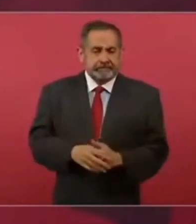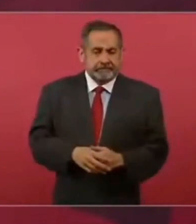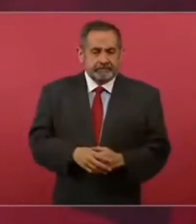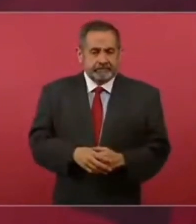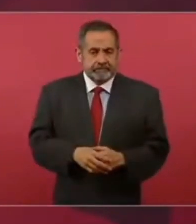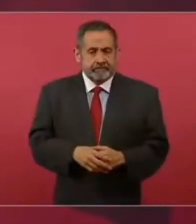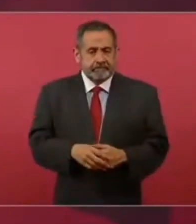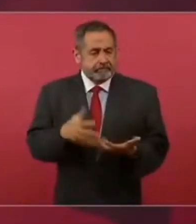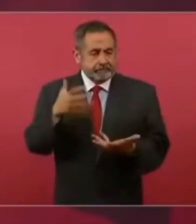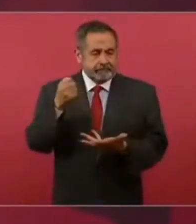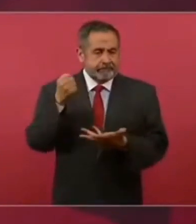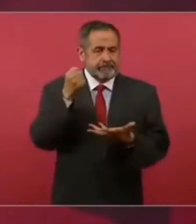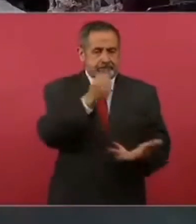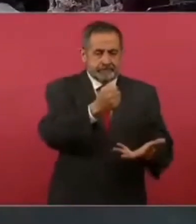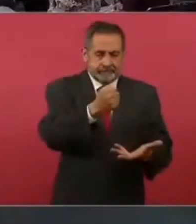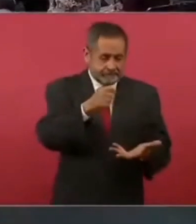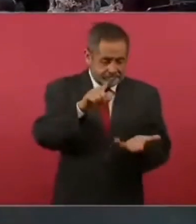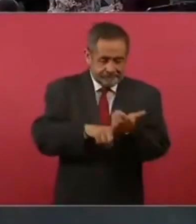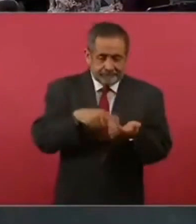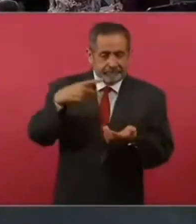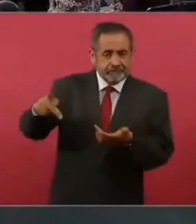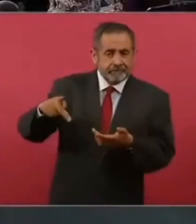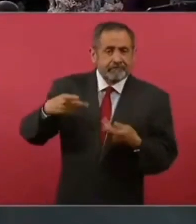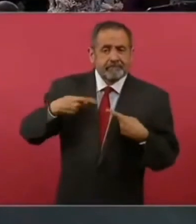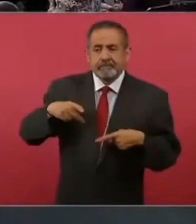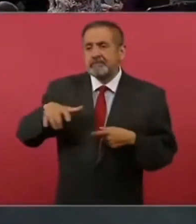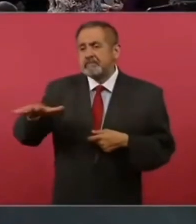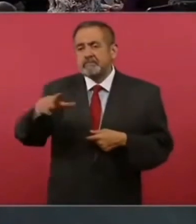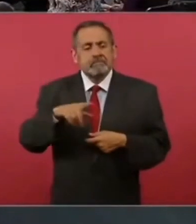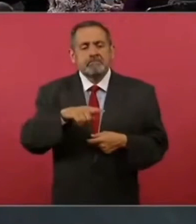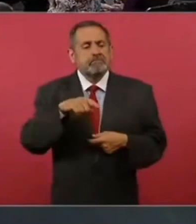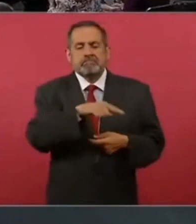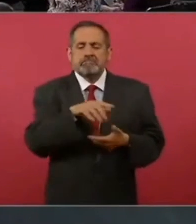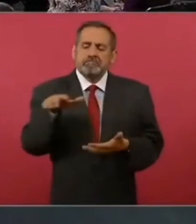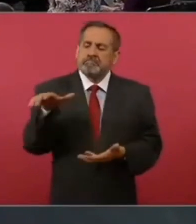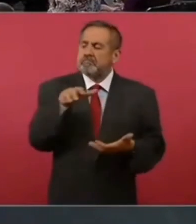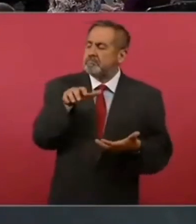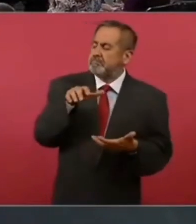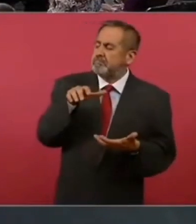con el dinero del presupuesto que es dinero del pueblo Entonces ellos no